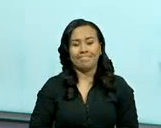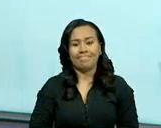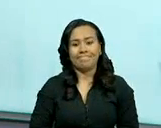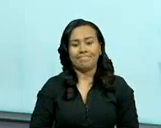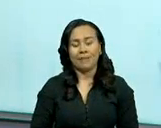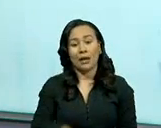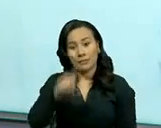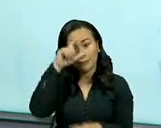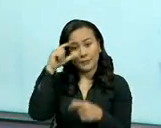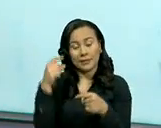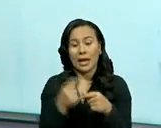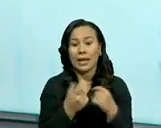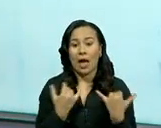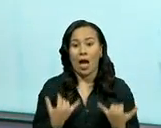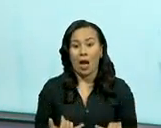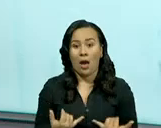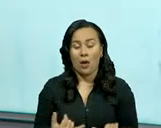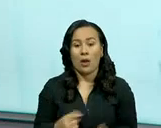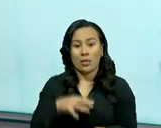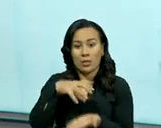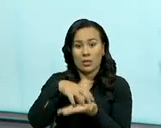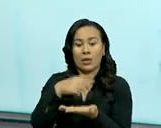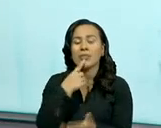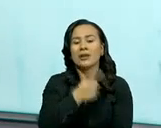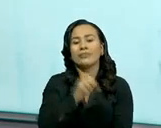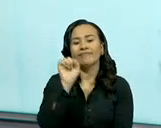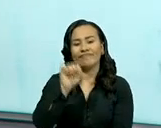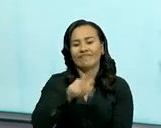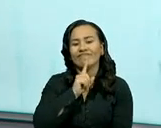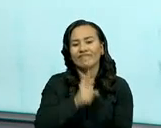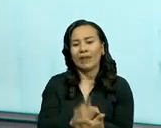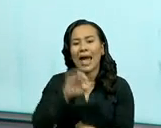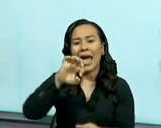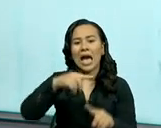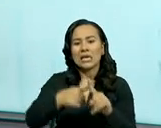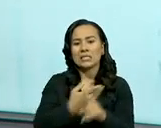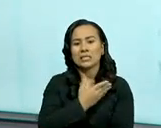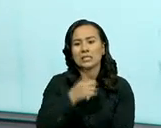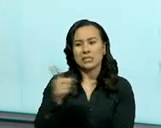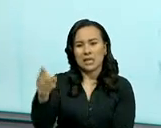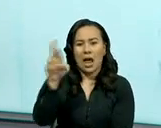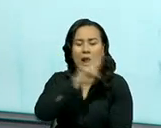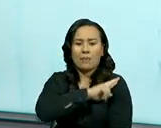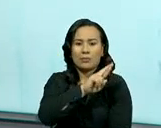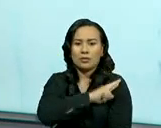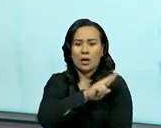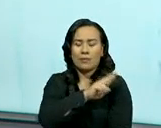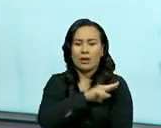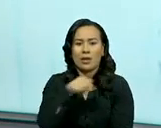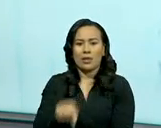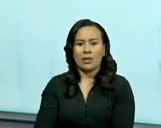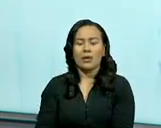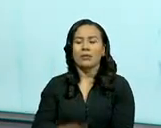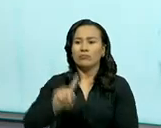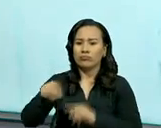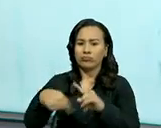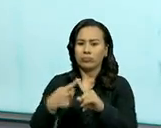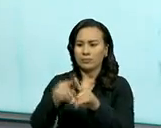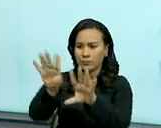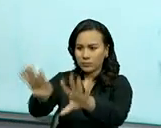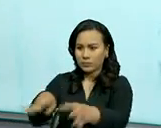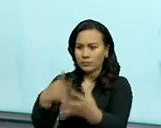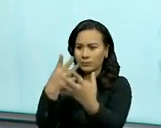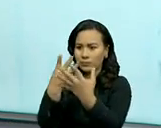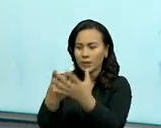La Fiscalía General del Estado confirmó la salida del país del ex canciller Ricardo Patiño luego de que se negara una solicitud de prisión preventiva